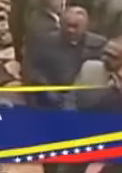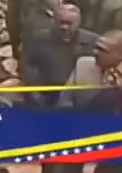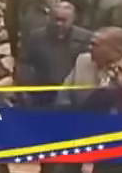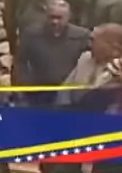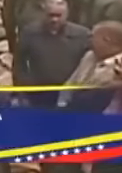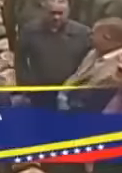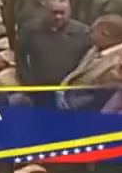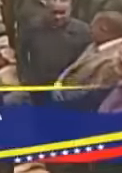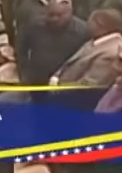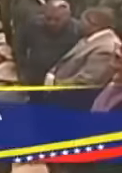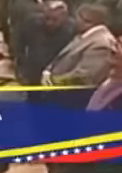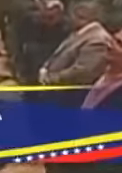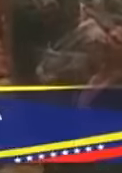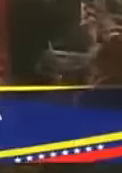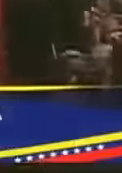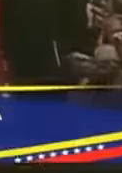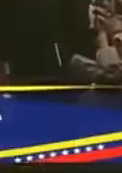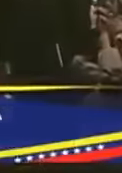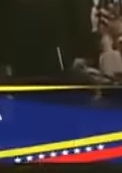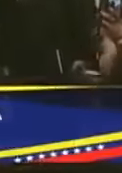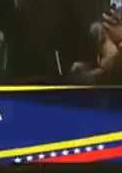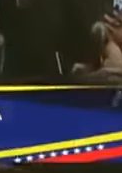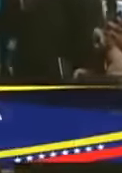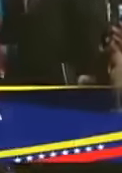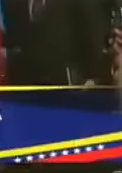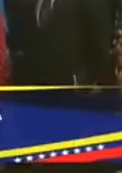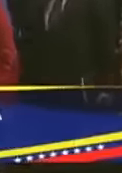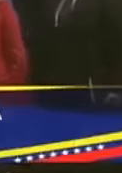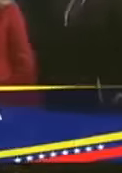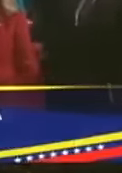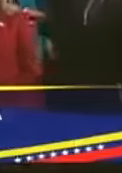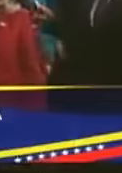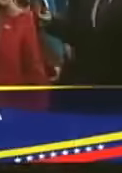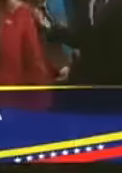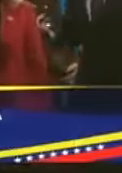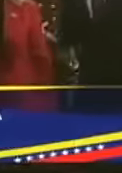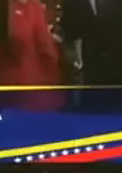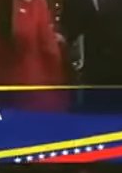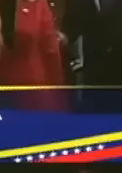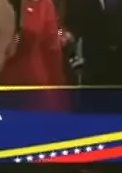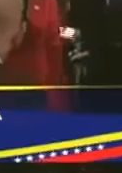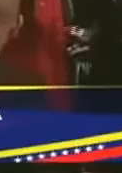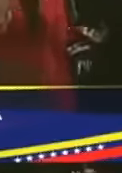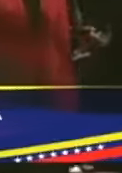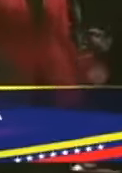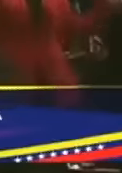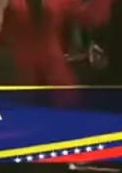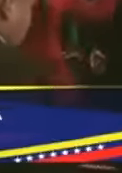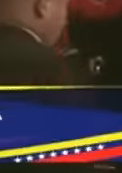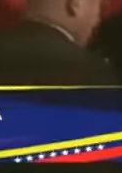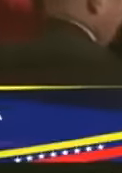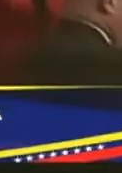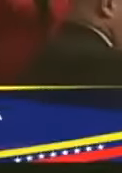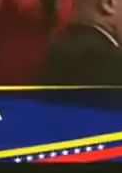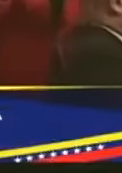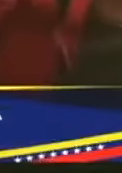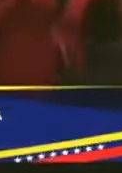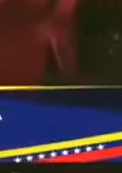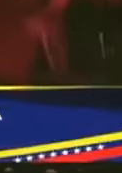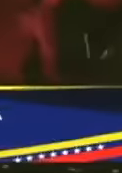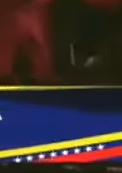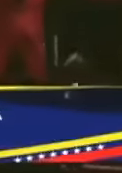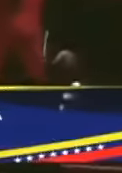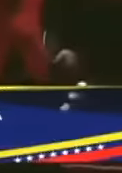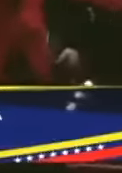estos espacios para tan importante acto en defensa del Esequibo. Así convocados todos los